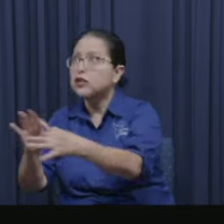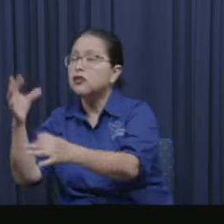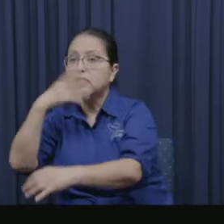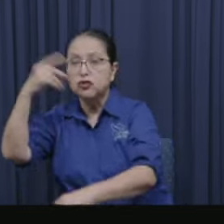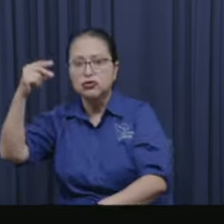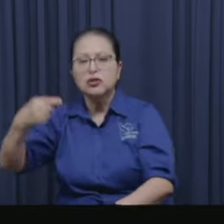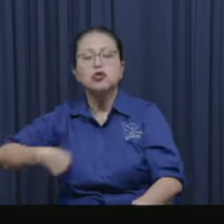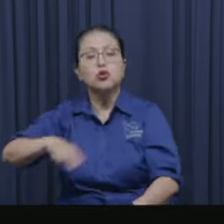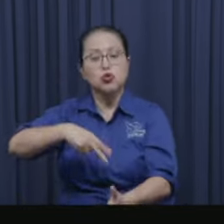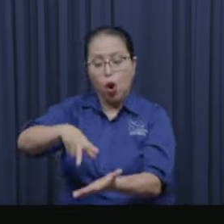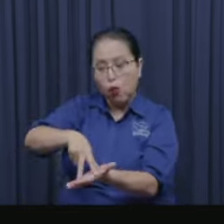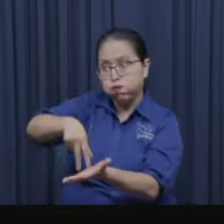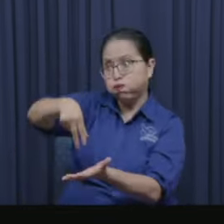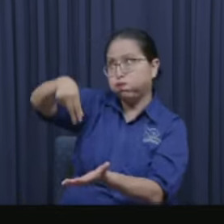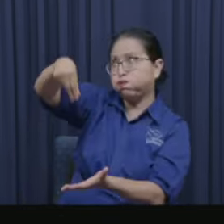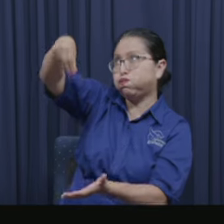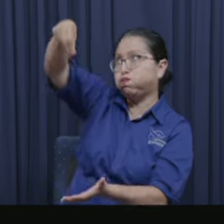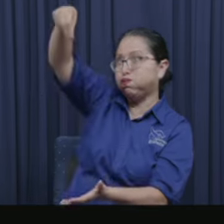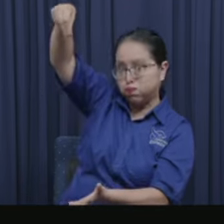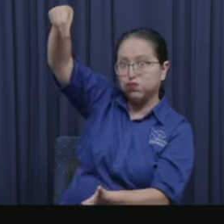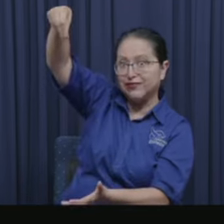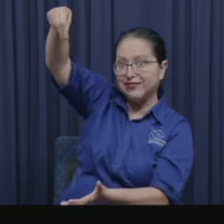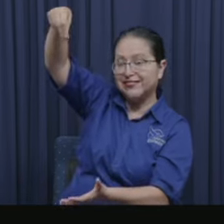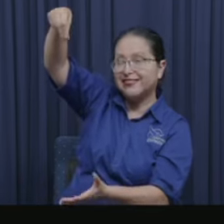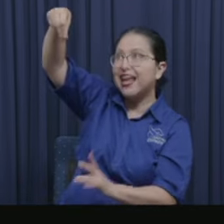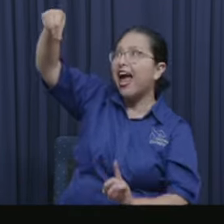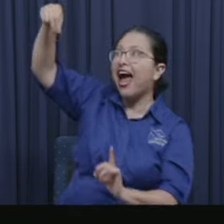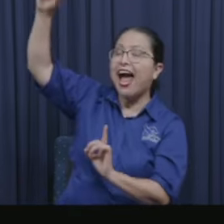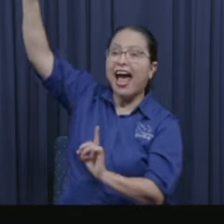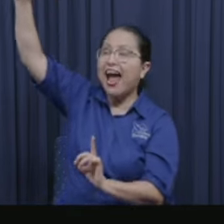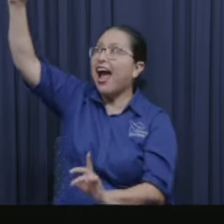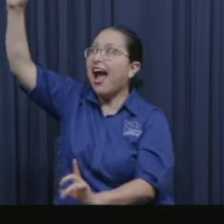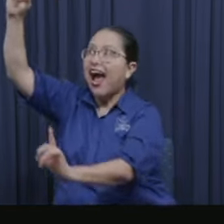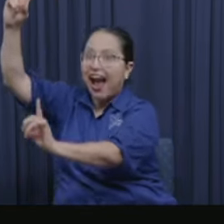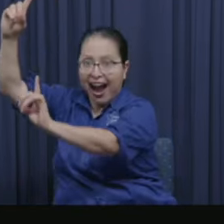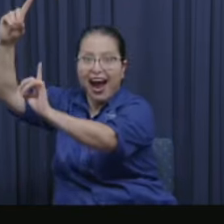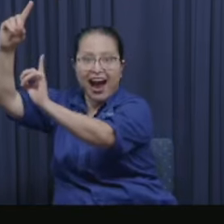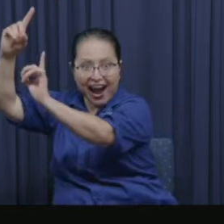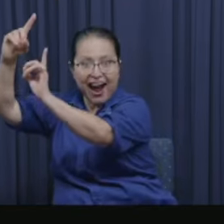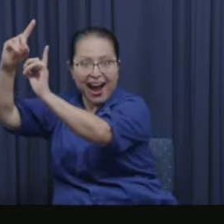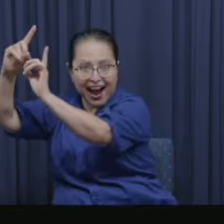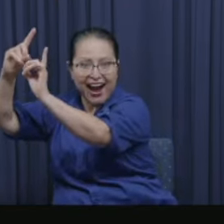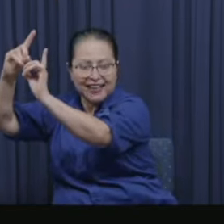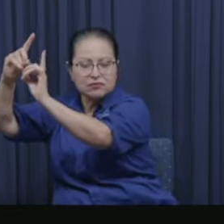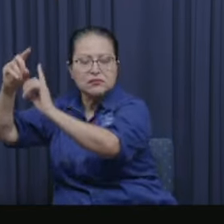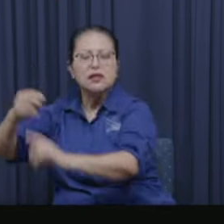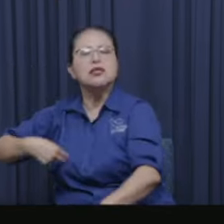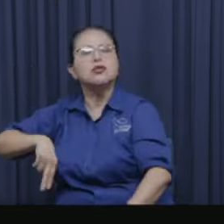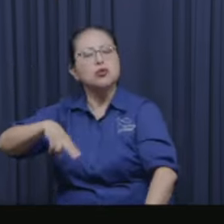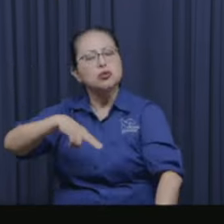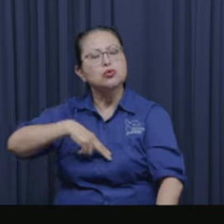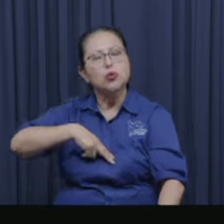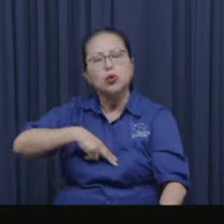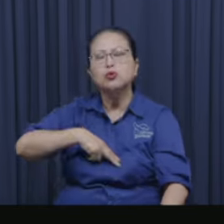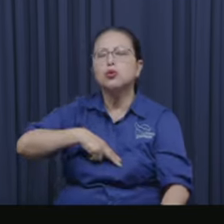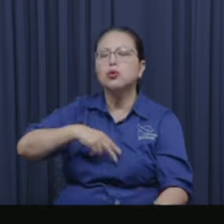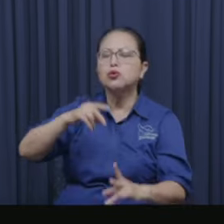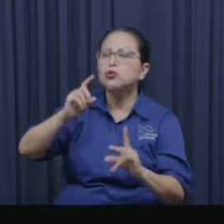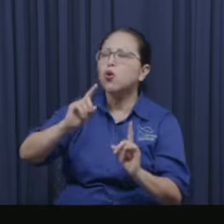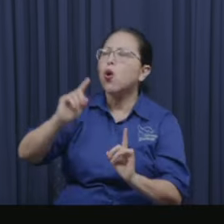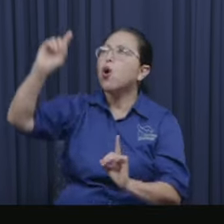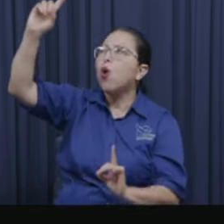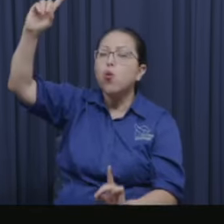nues al encuentro del señor en el aire Y así estaremos con el